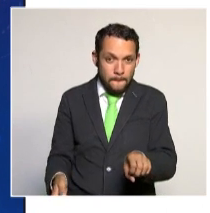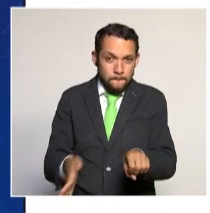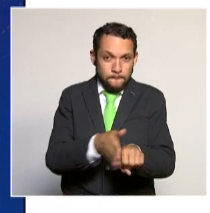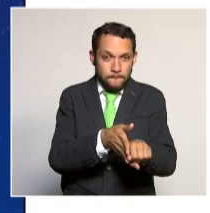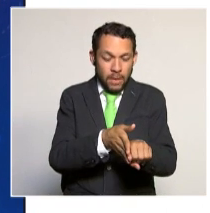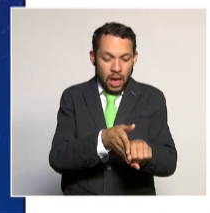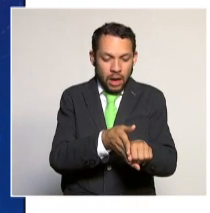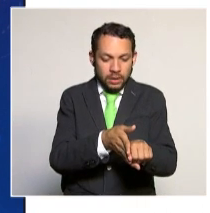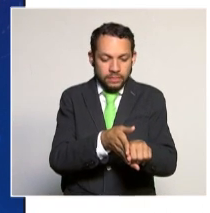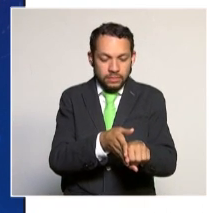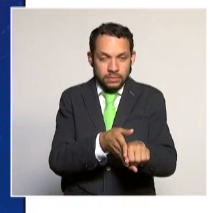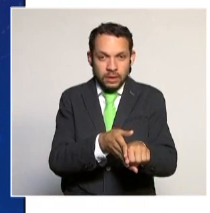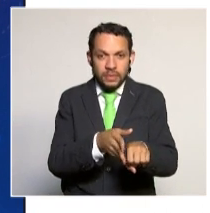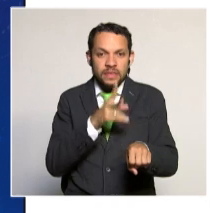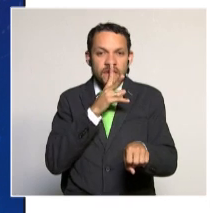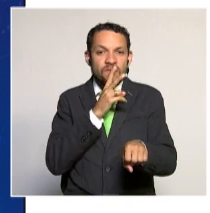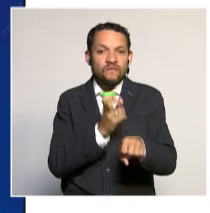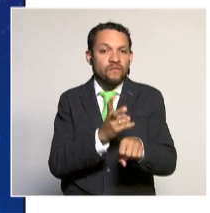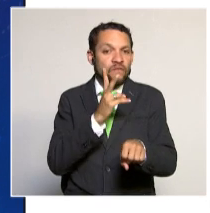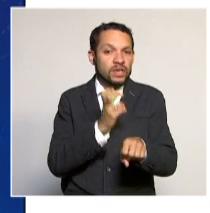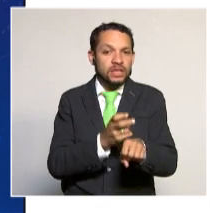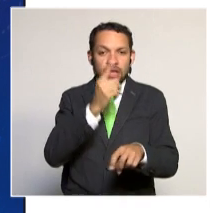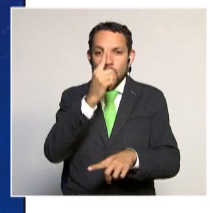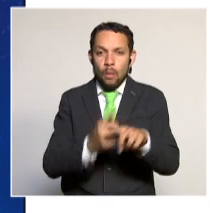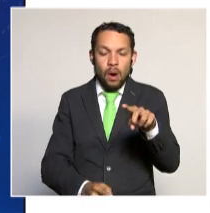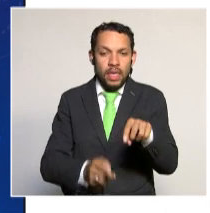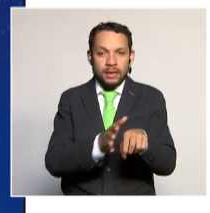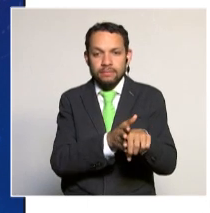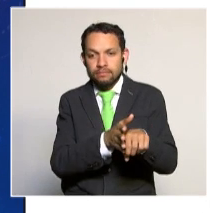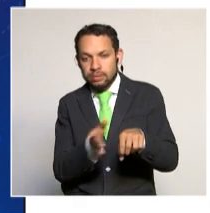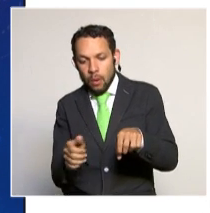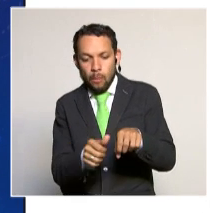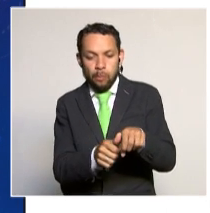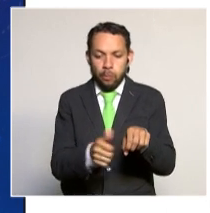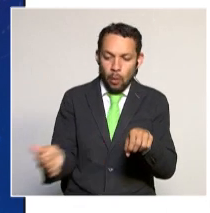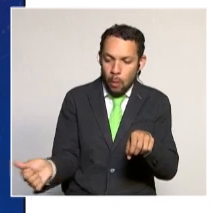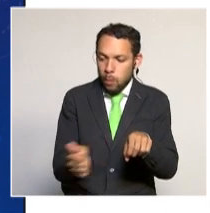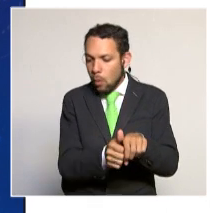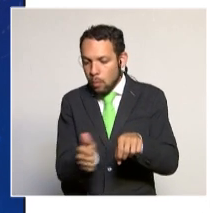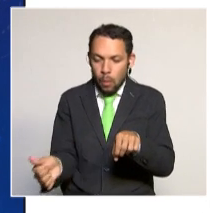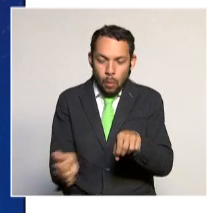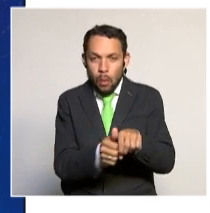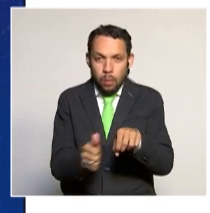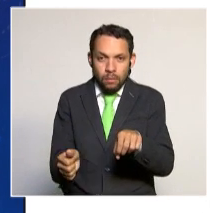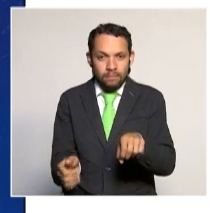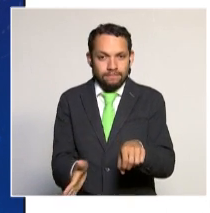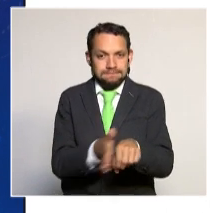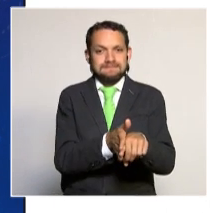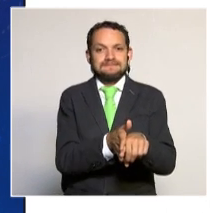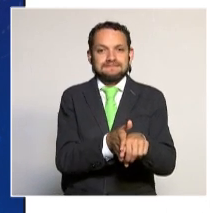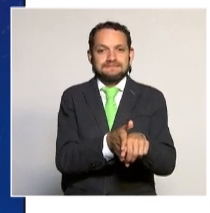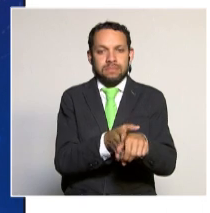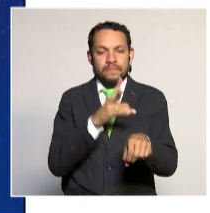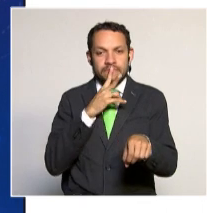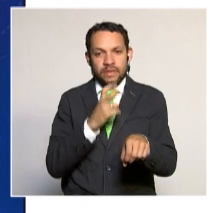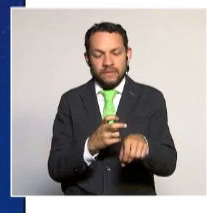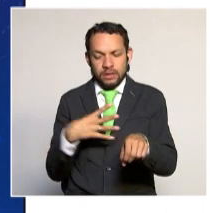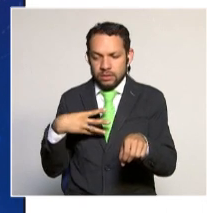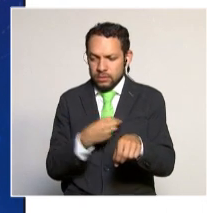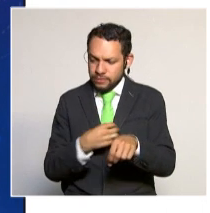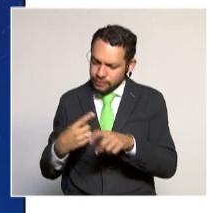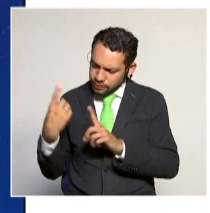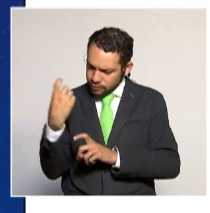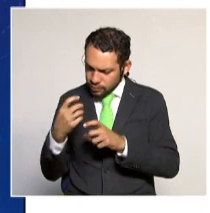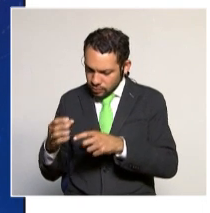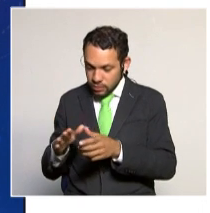vaso dificulta u obstruye el paso de nutrientes del vaso para las neuronas. Y cuando le hicimos el